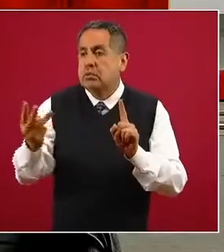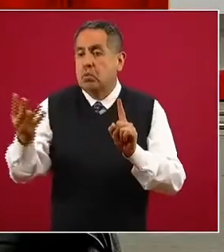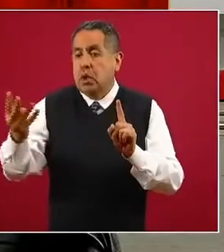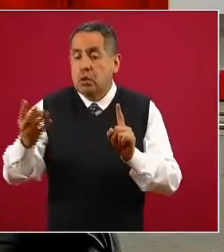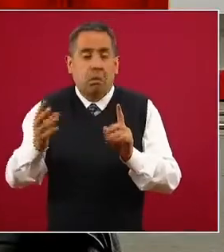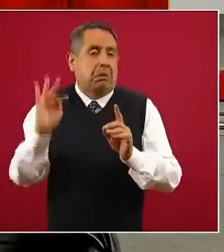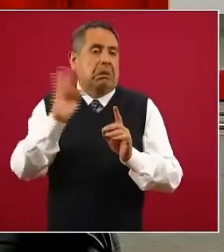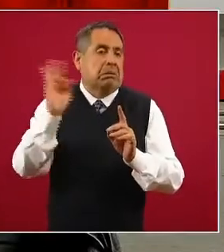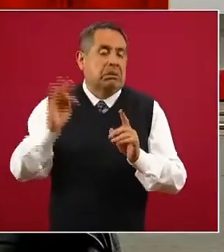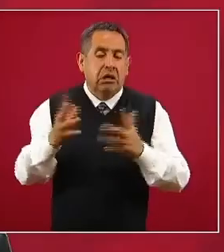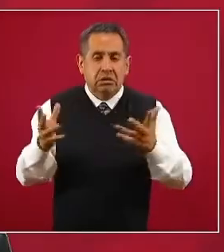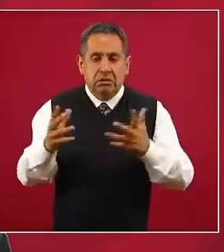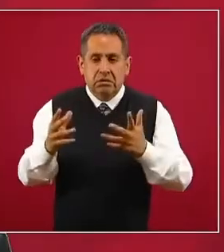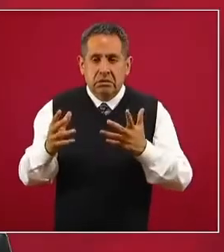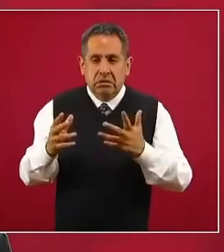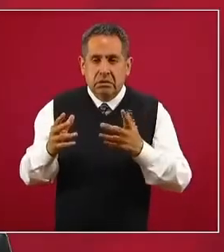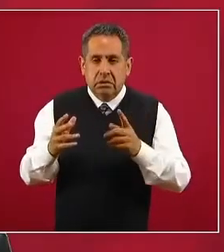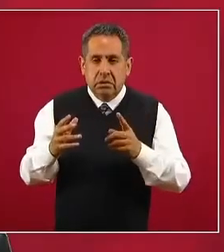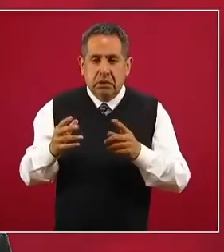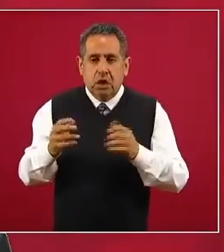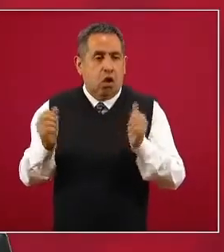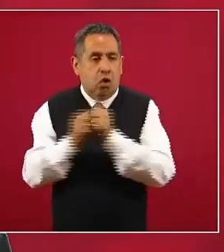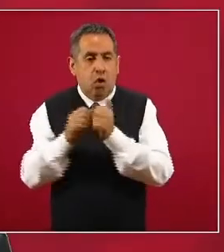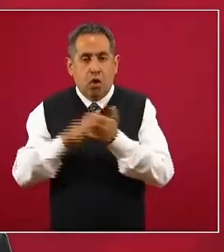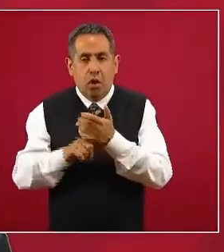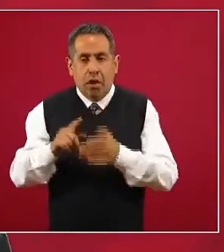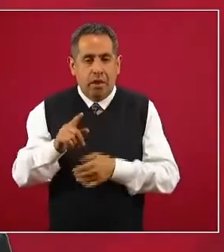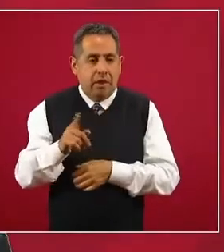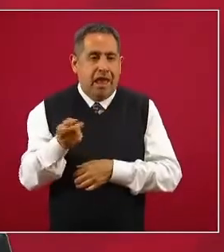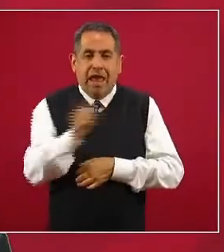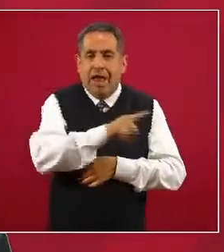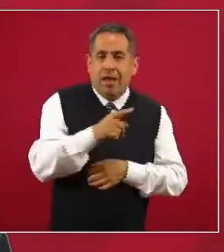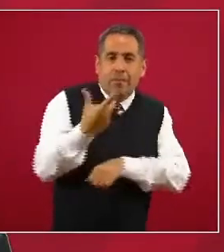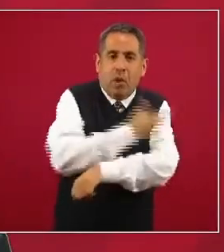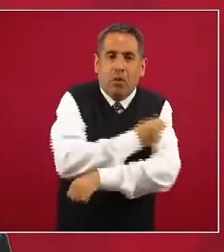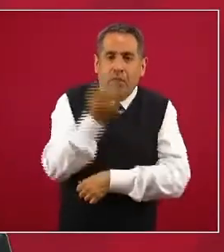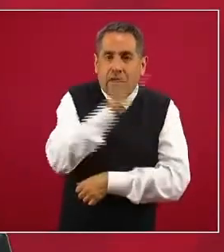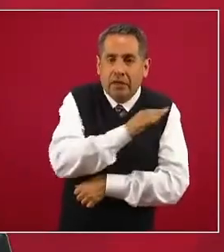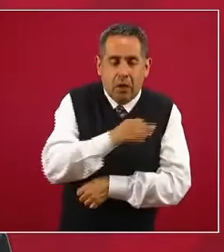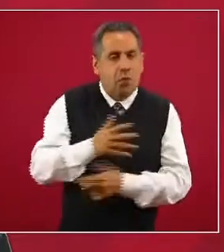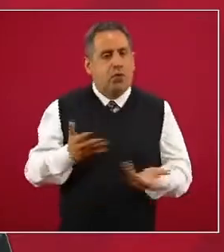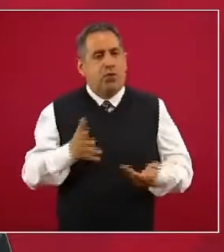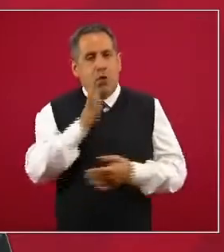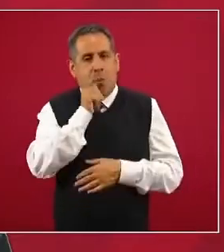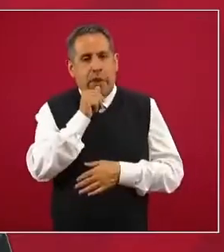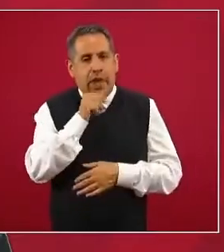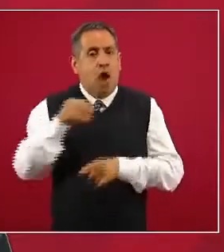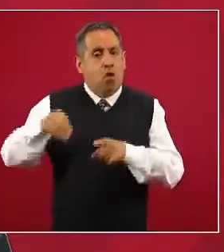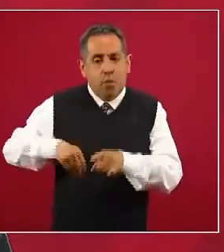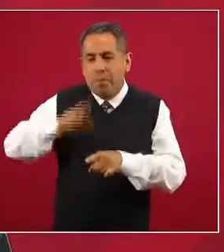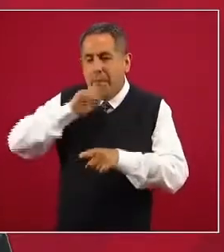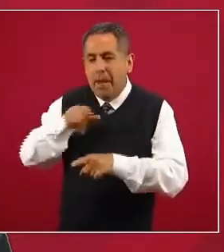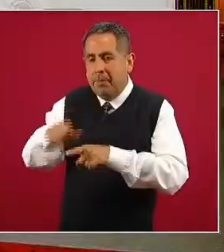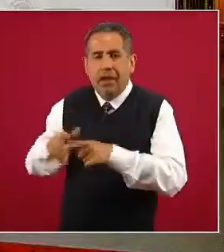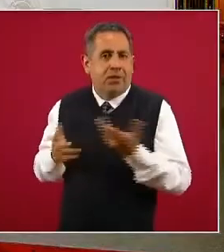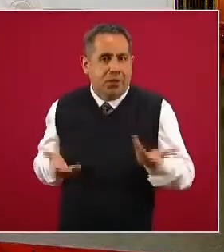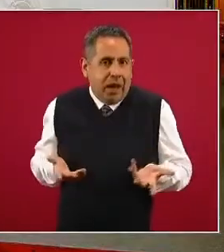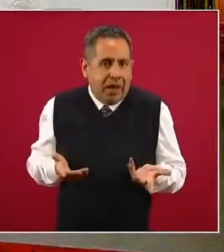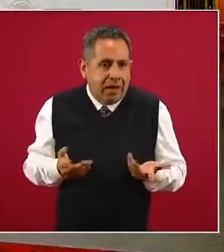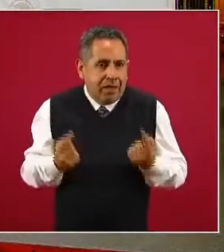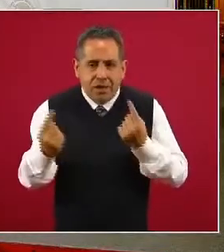hayan tenido exposición al placebo, en cuyo caso no se puede invocar causalmente una